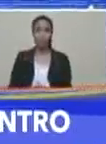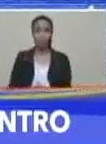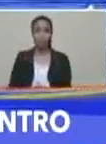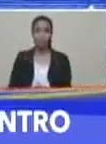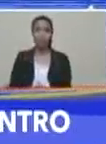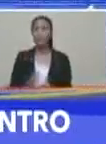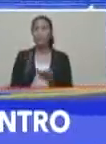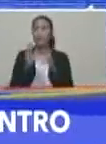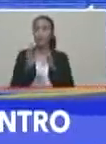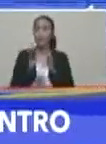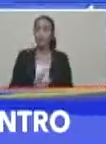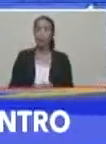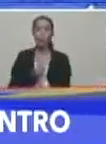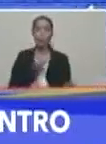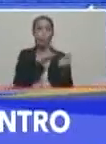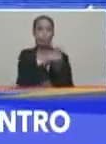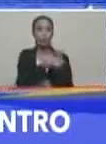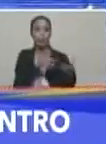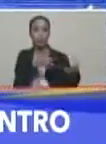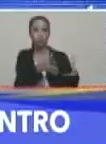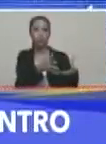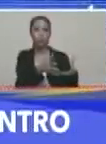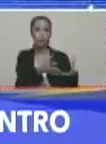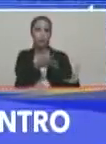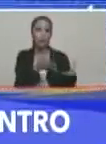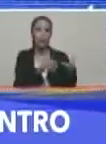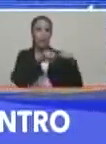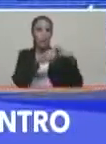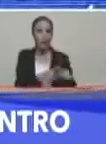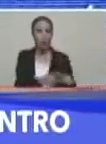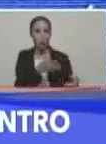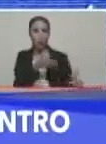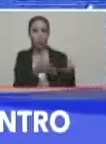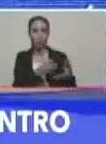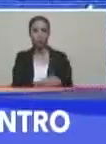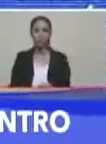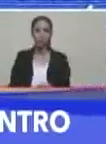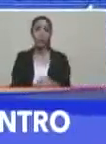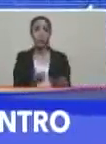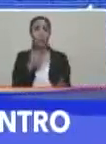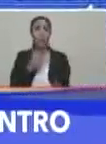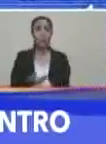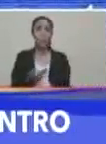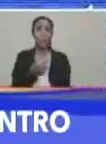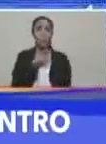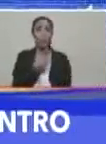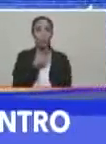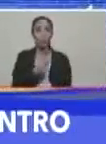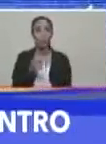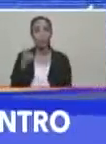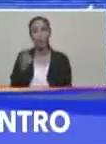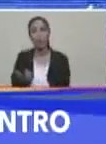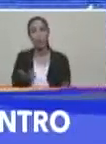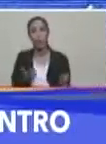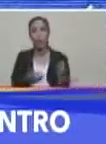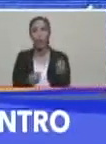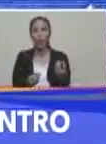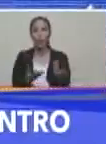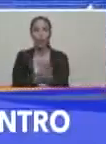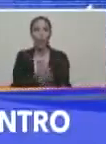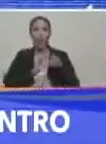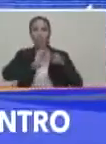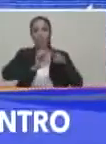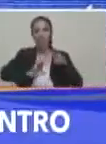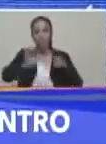una cuenta de las consultas. Tenemos que llevar nosotros, me gusta mucho este sistema de llevar las